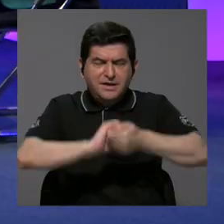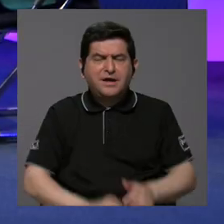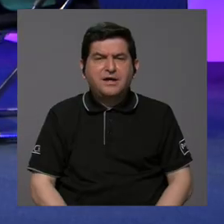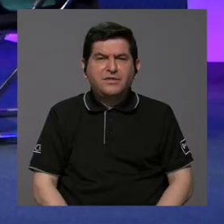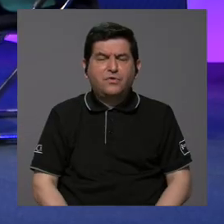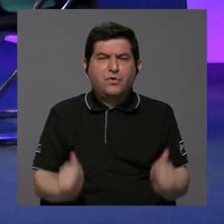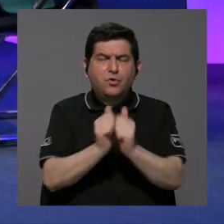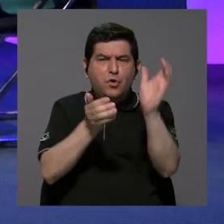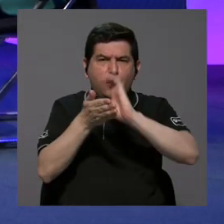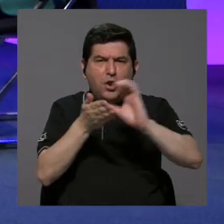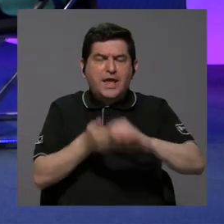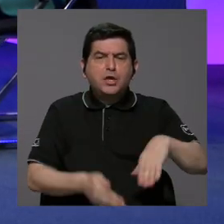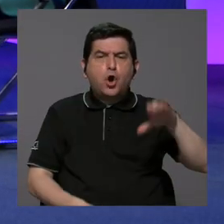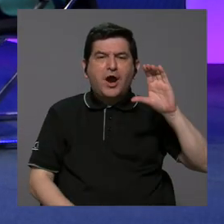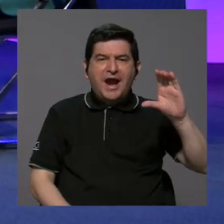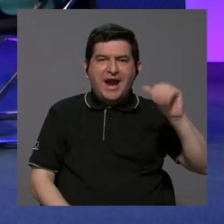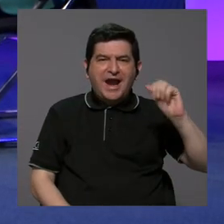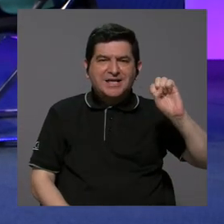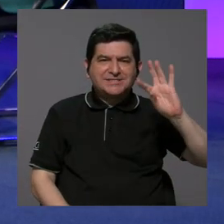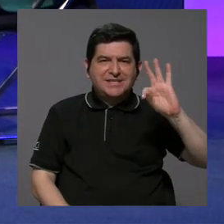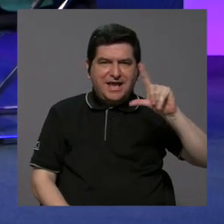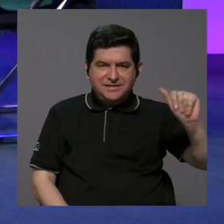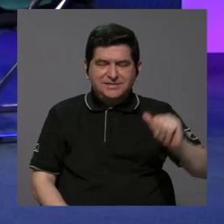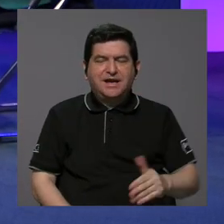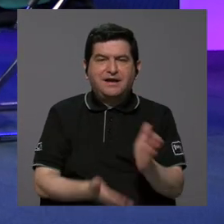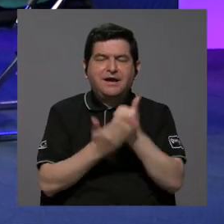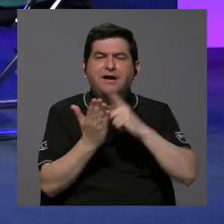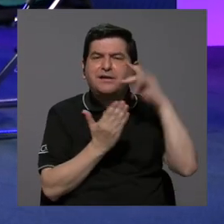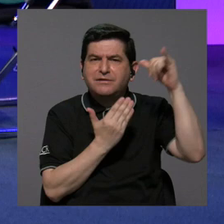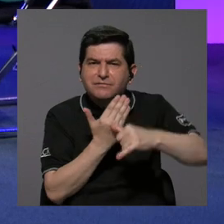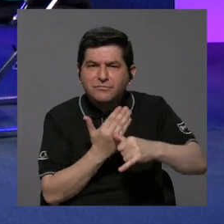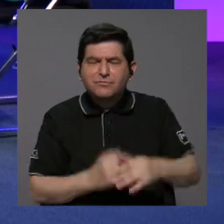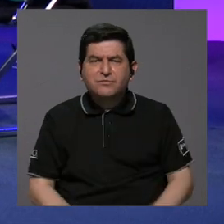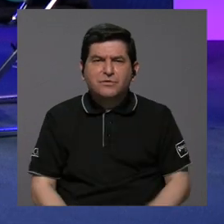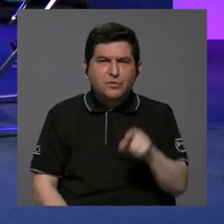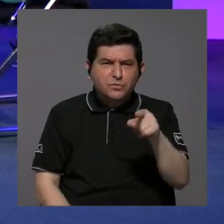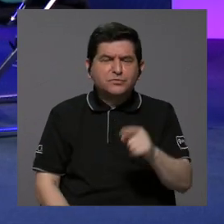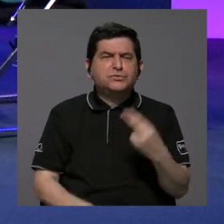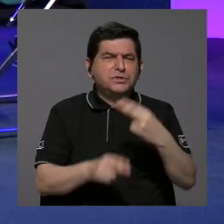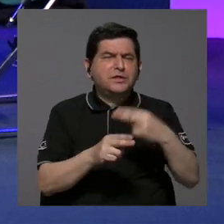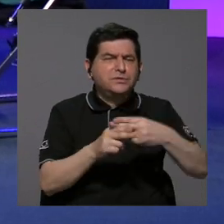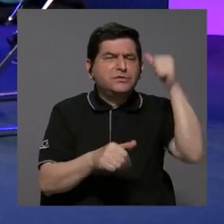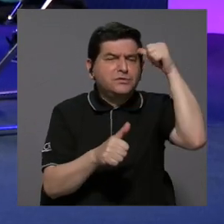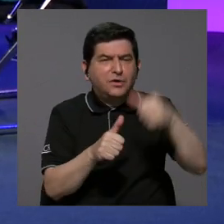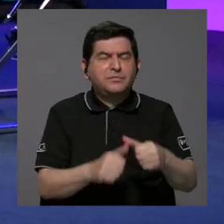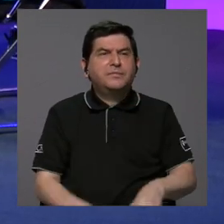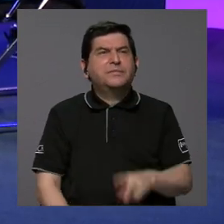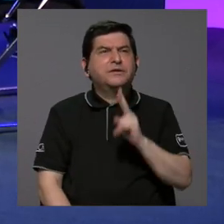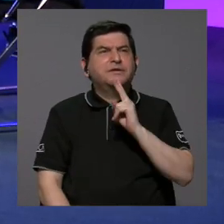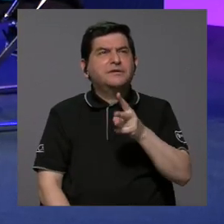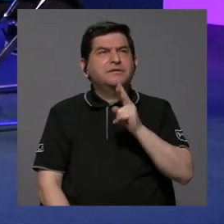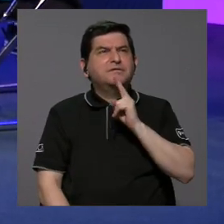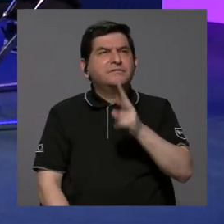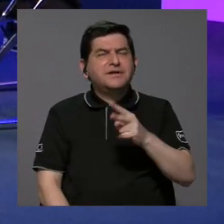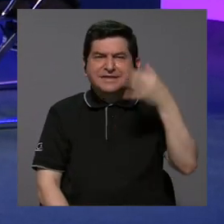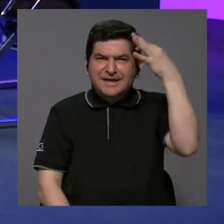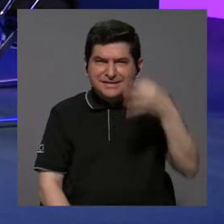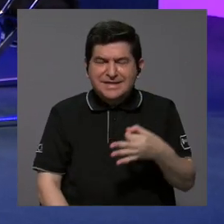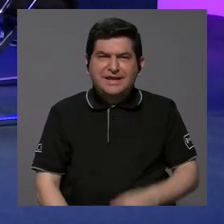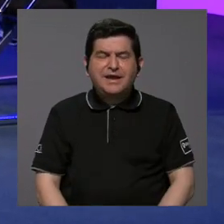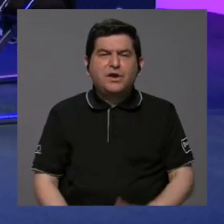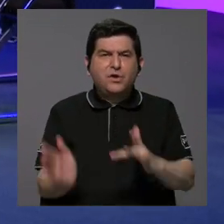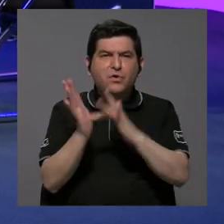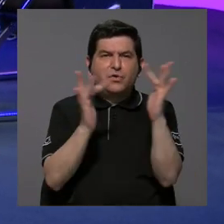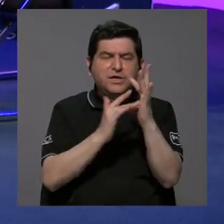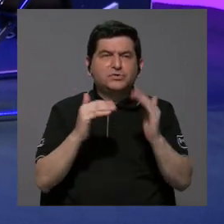el conservatorio castella desarrollando algunos proyectos tenés alguna algunos nombres por ahí la verdad creo que hicieron